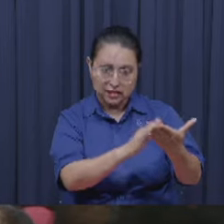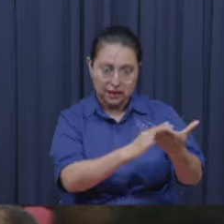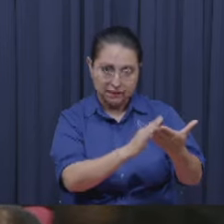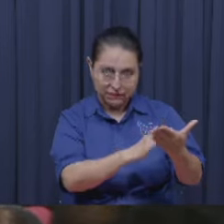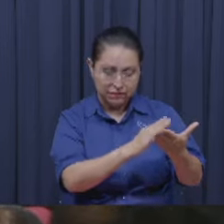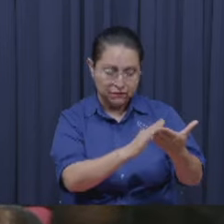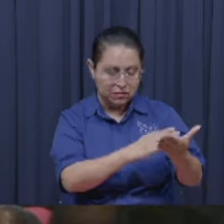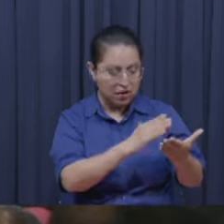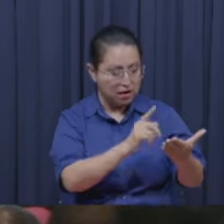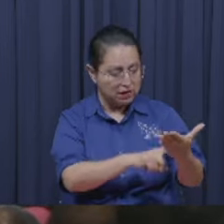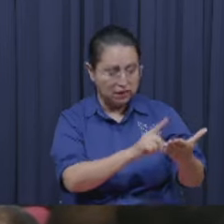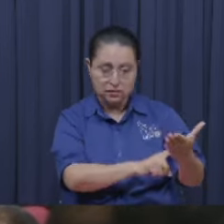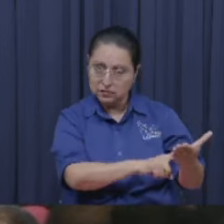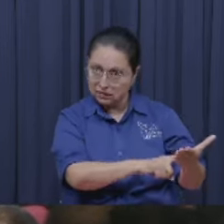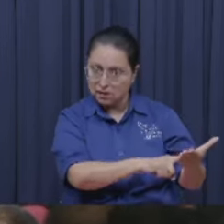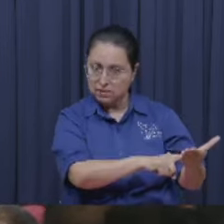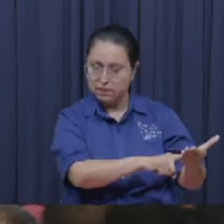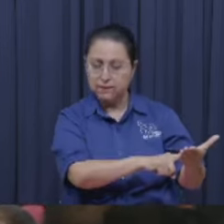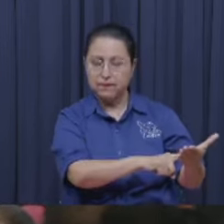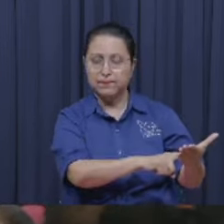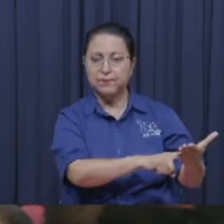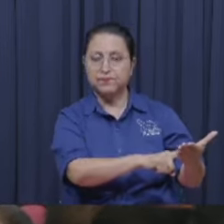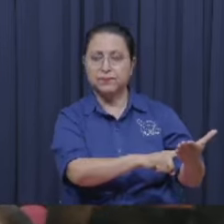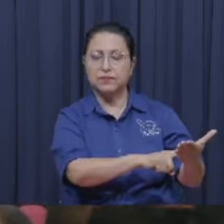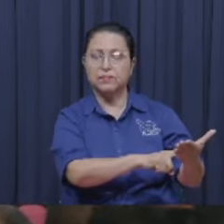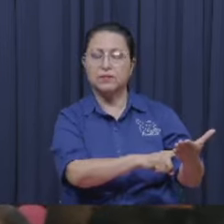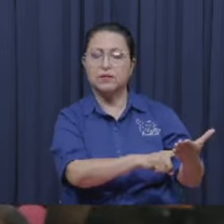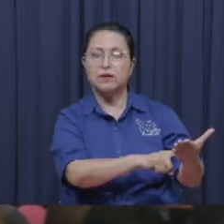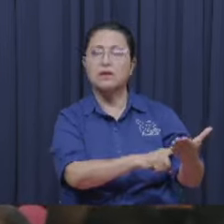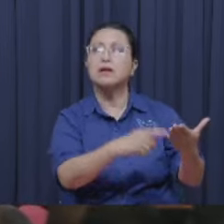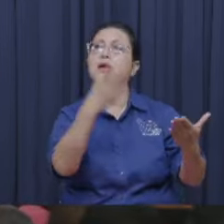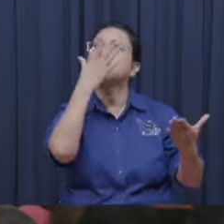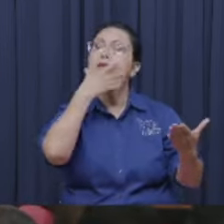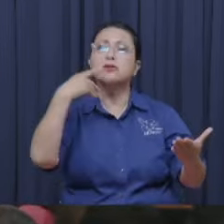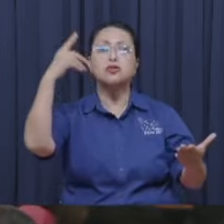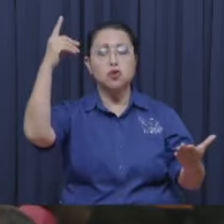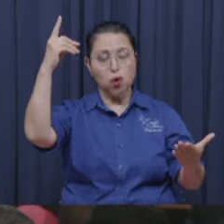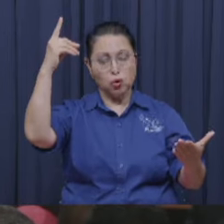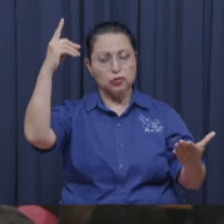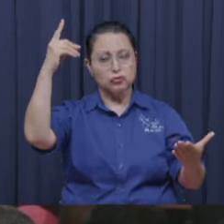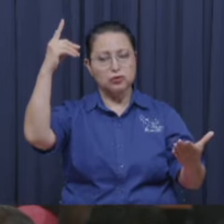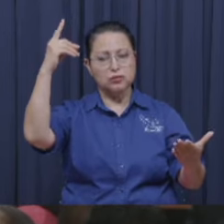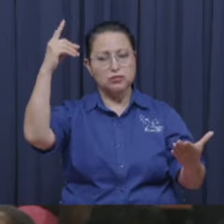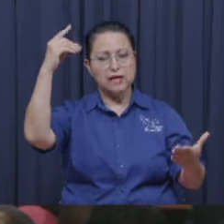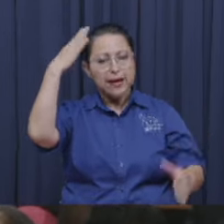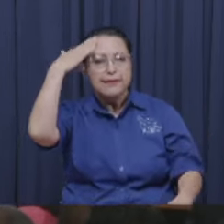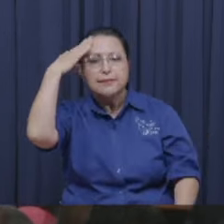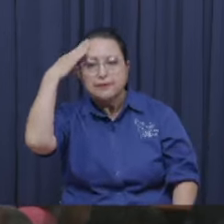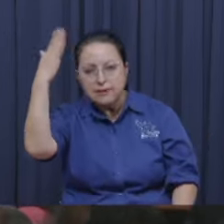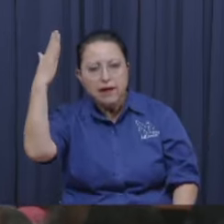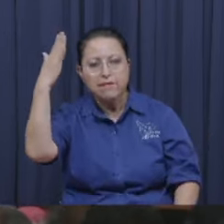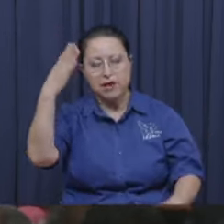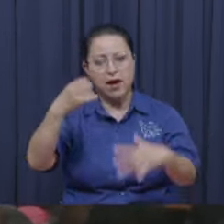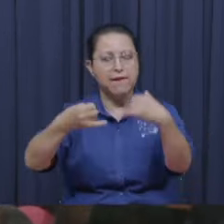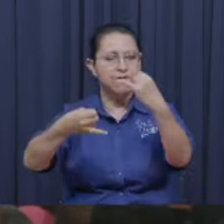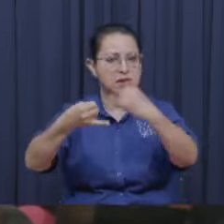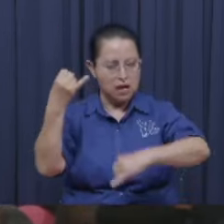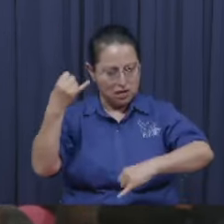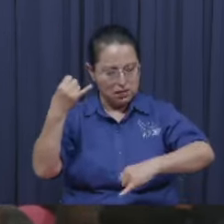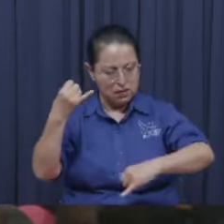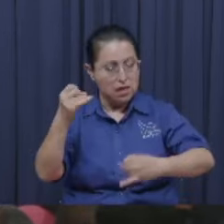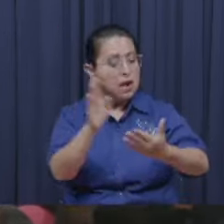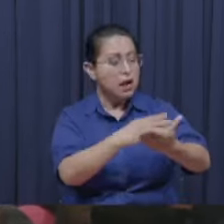Biblia, porque el Señor conoce el final y lo dice la Biblia desde el